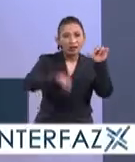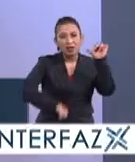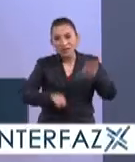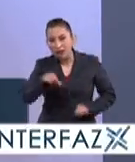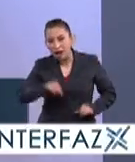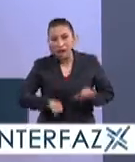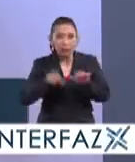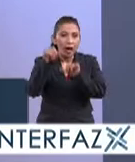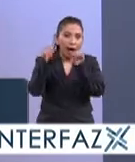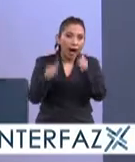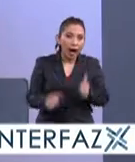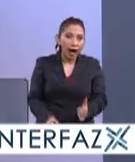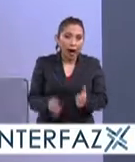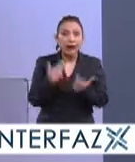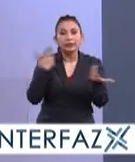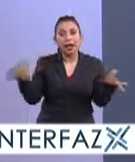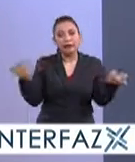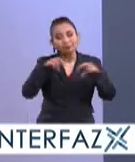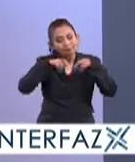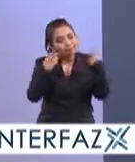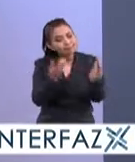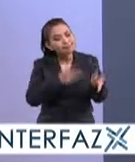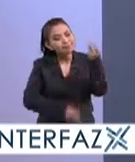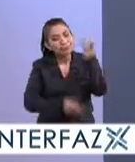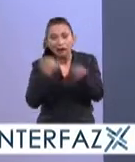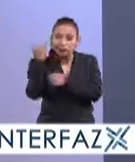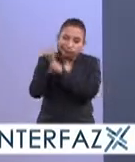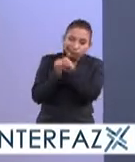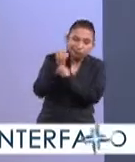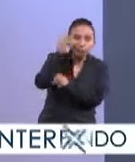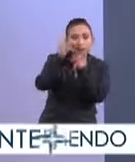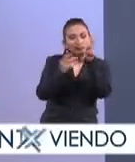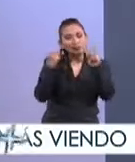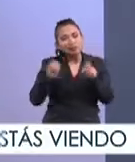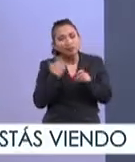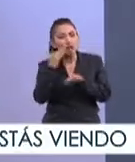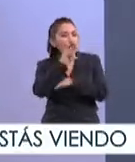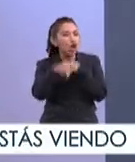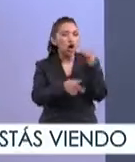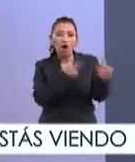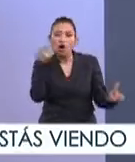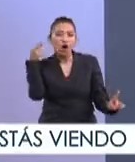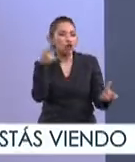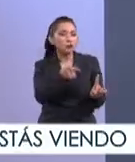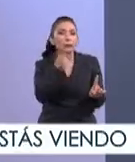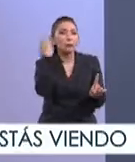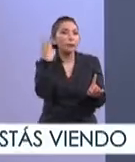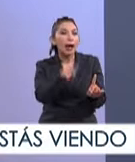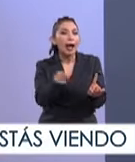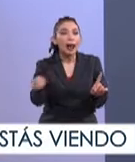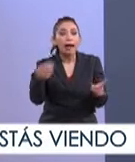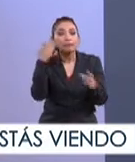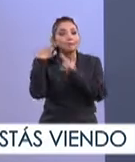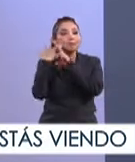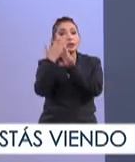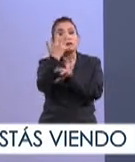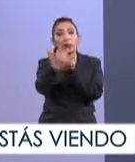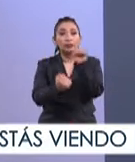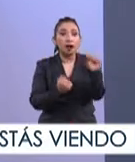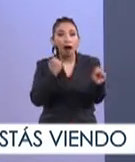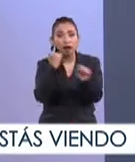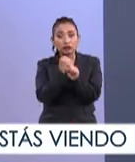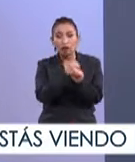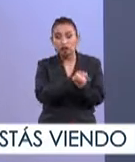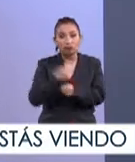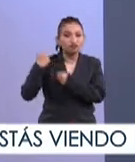actividades artísticas, conversatorios, estudios, charlas, todo con el objetivo de conmemorar los 50 años